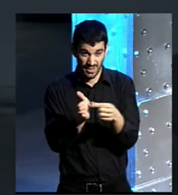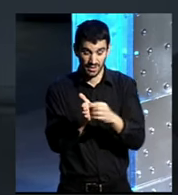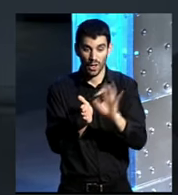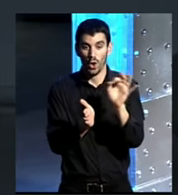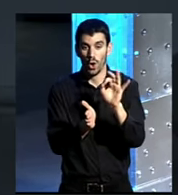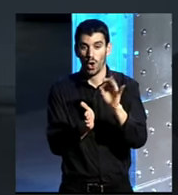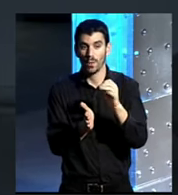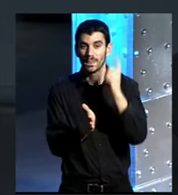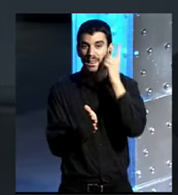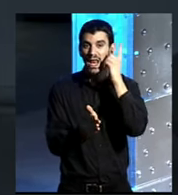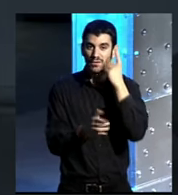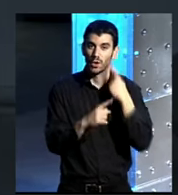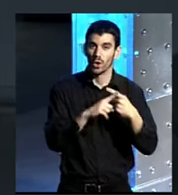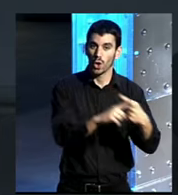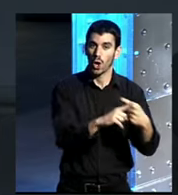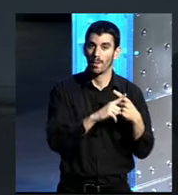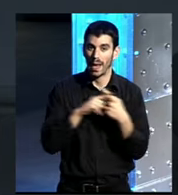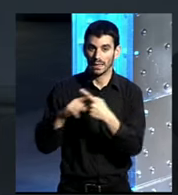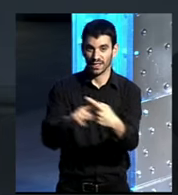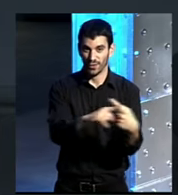telefonía compartida, por ejemplo.